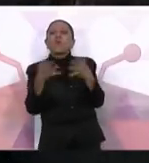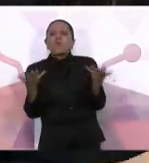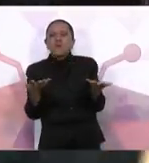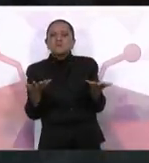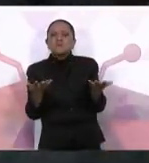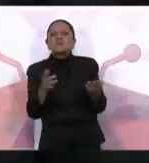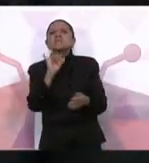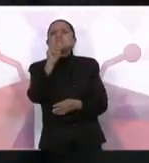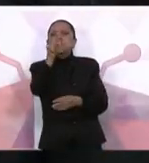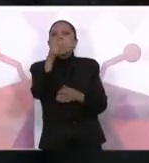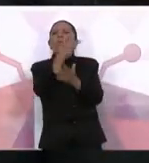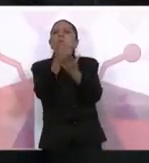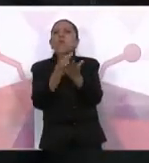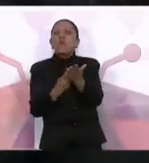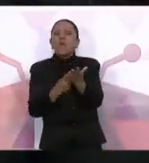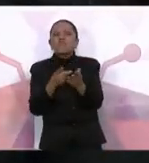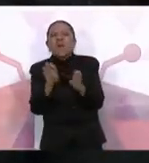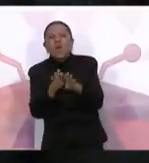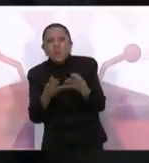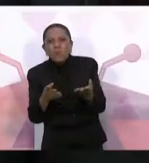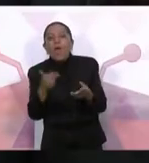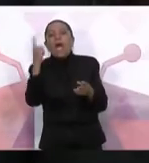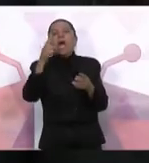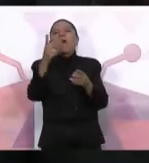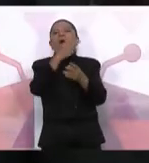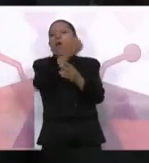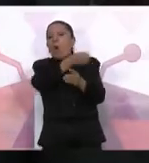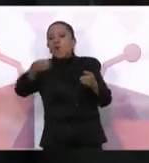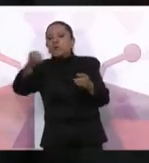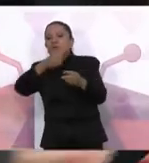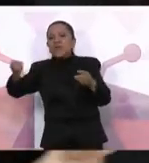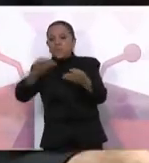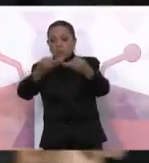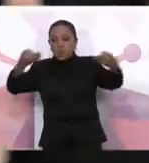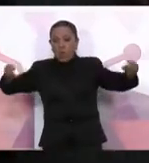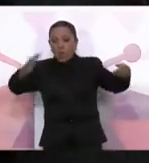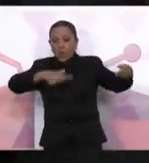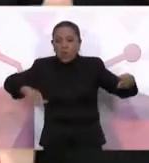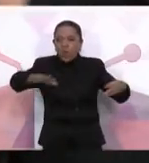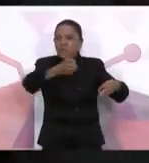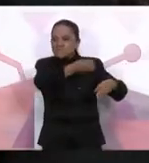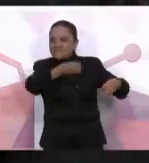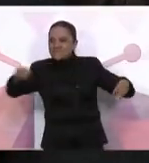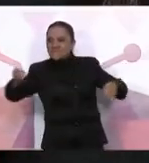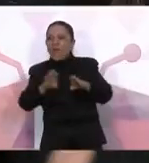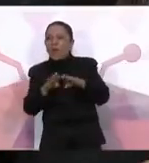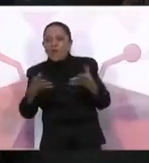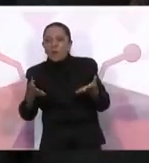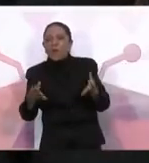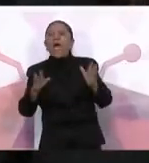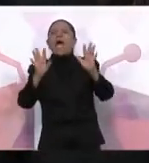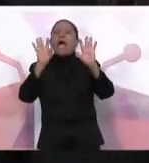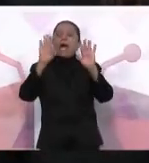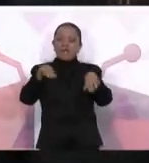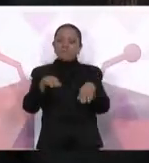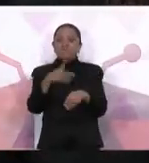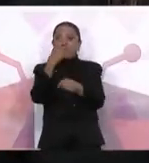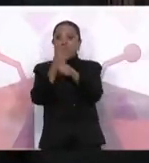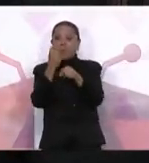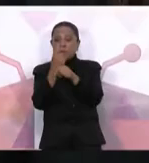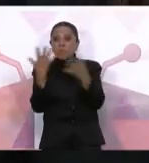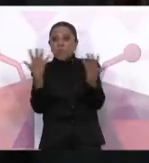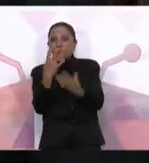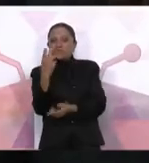territorial puede pensar primeramente por hacer un diagnóstico de lo que tenemos